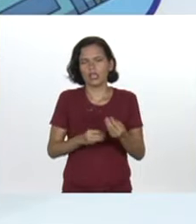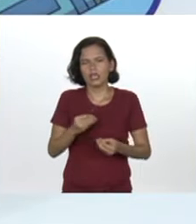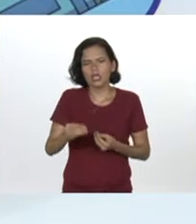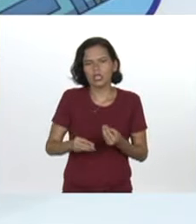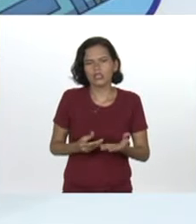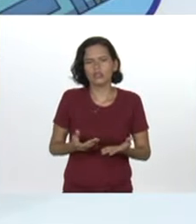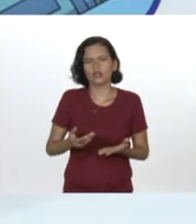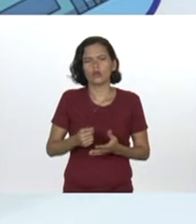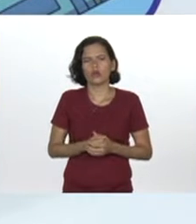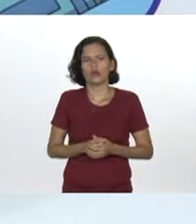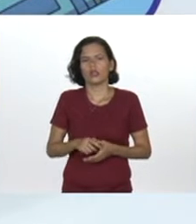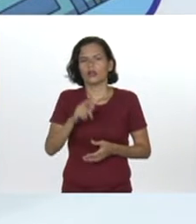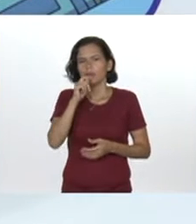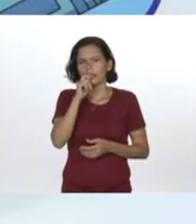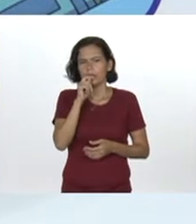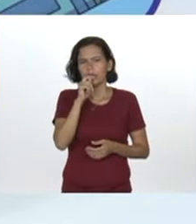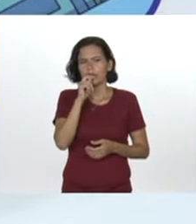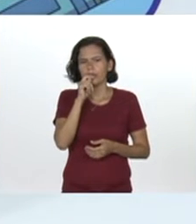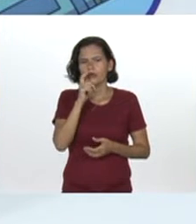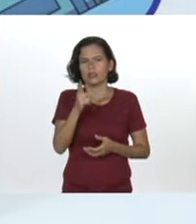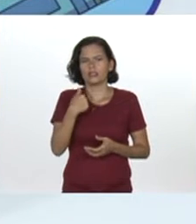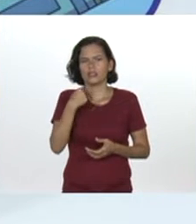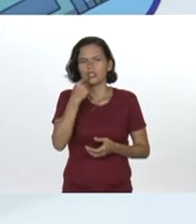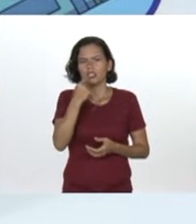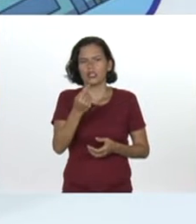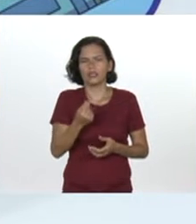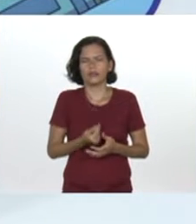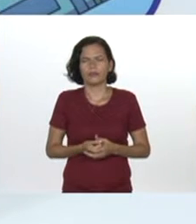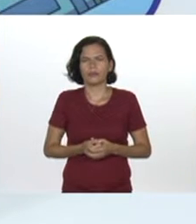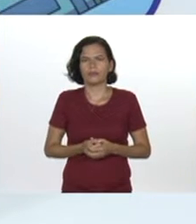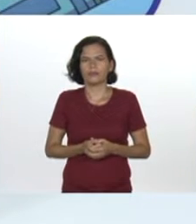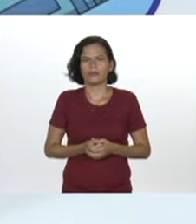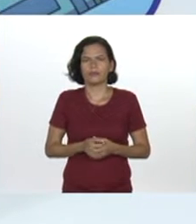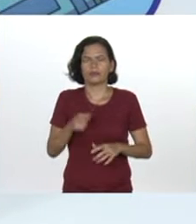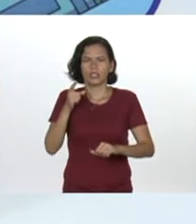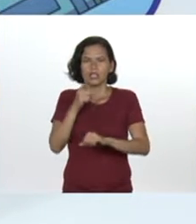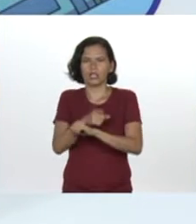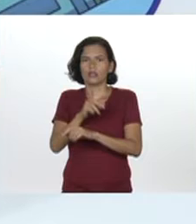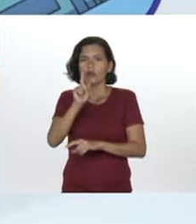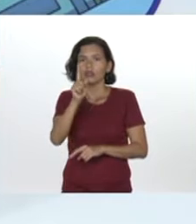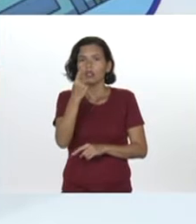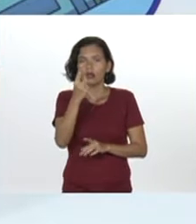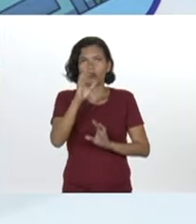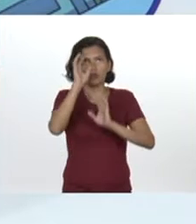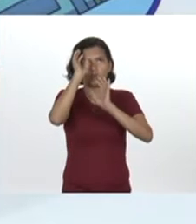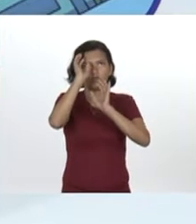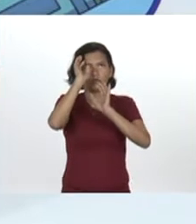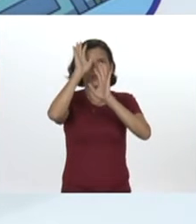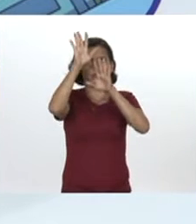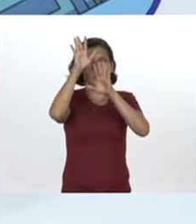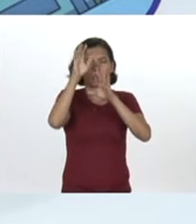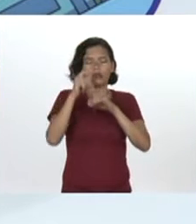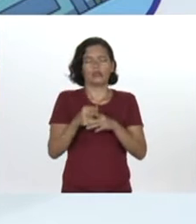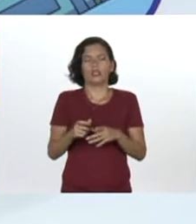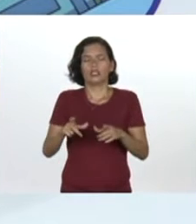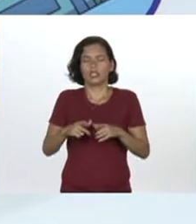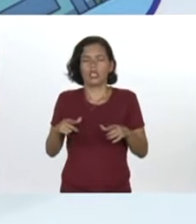o el juez, el árbitro dictará la sanción de un tiro libre. Si es en el área